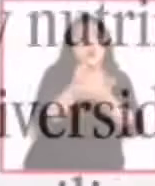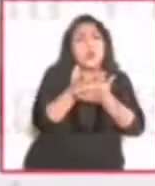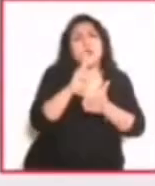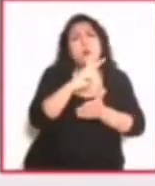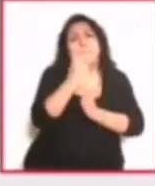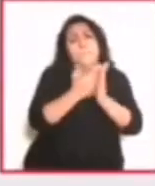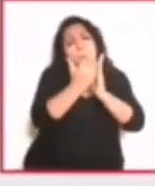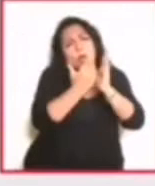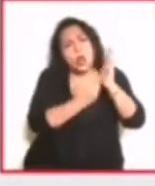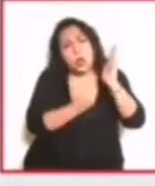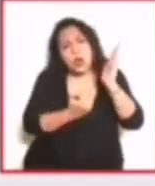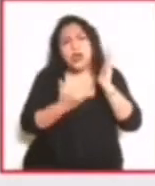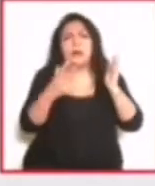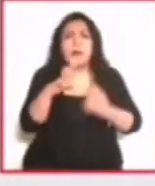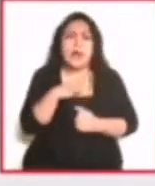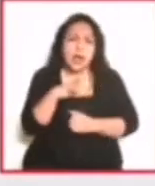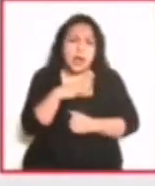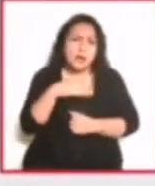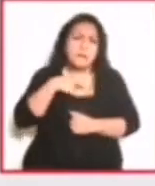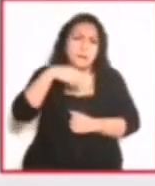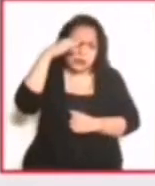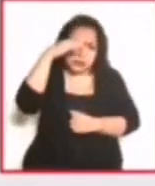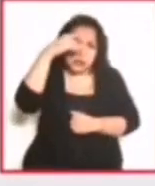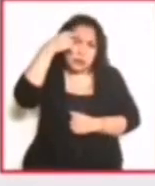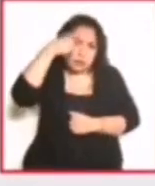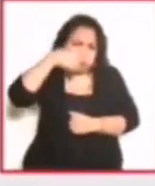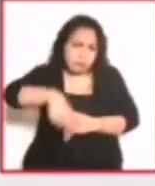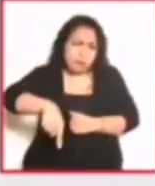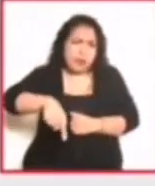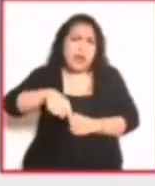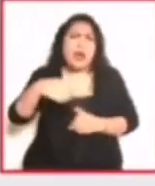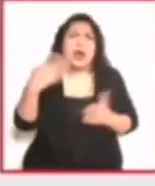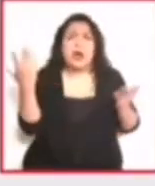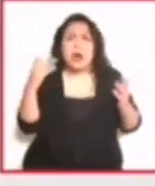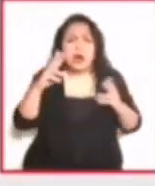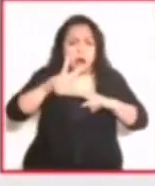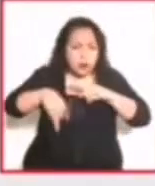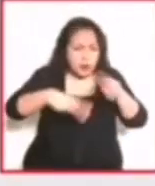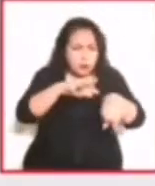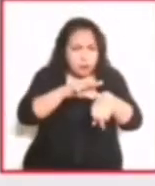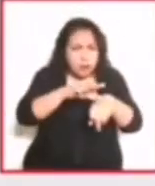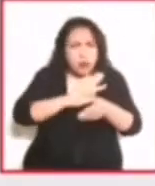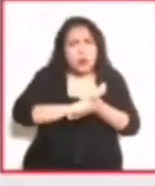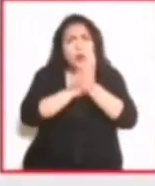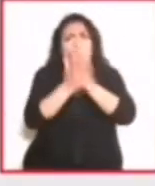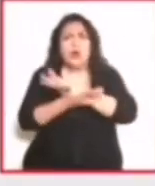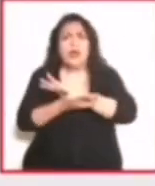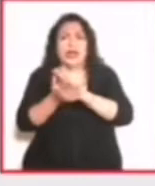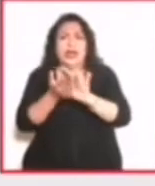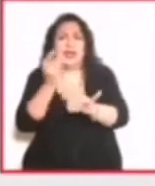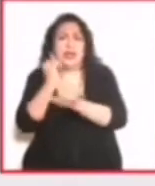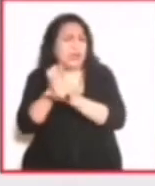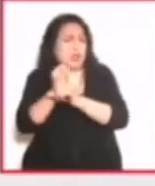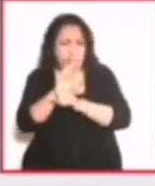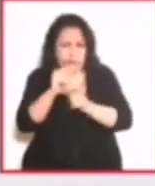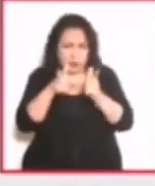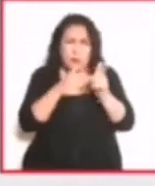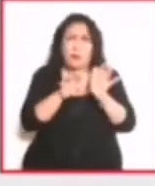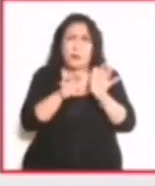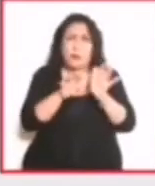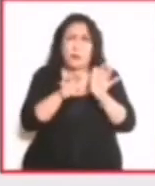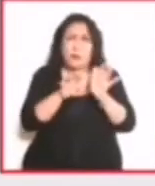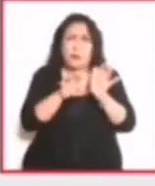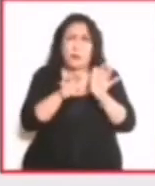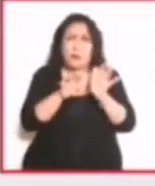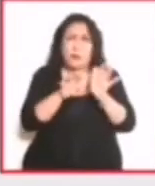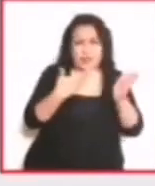que teníamos pensada para realizarla de manera presencial a lo virtual, sino ir retomando, ¿no? Por ejemplo, con las talleristas